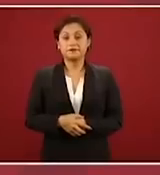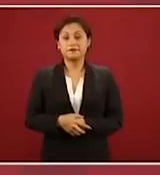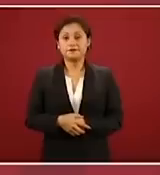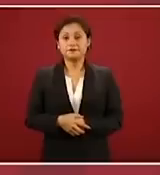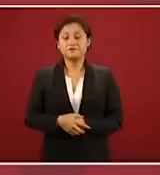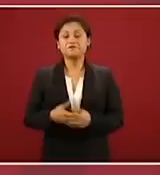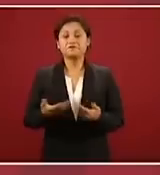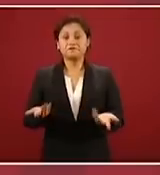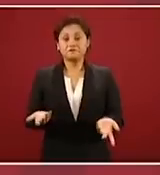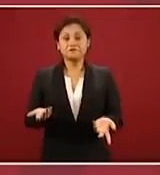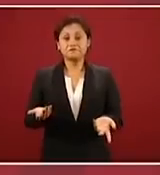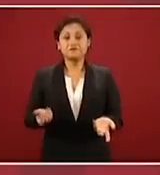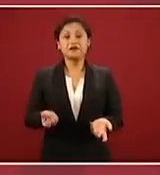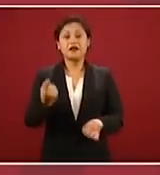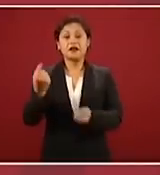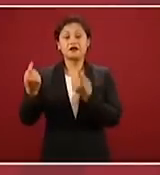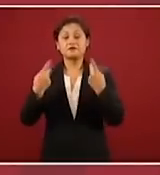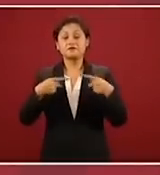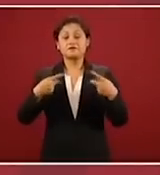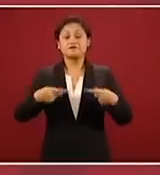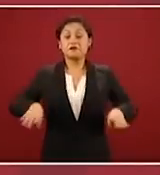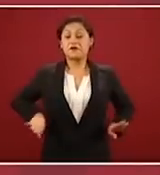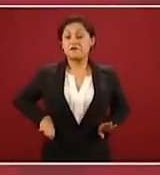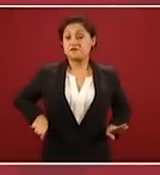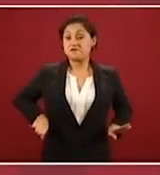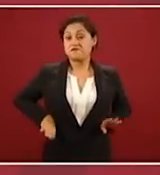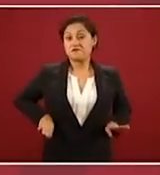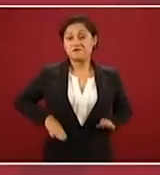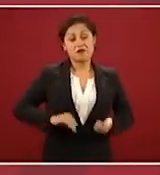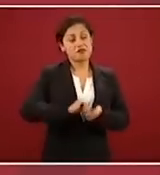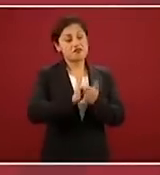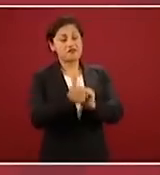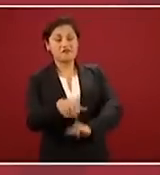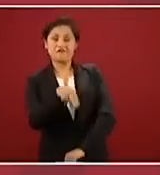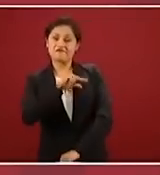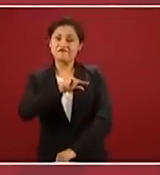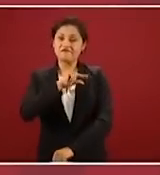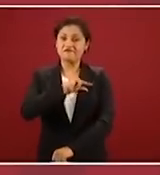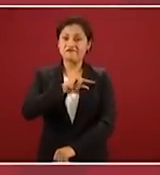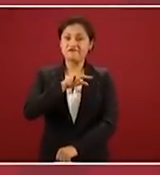privatizadores y en otras ocasiones estatistas,